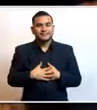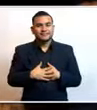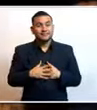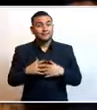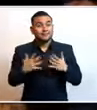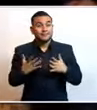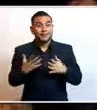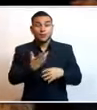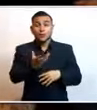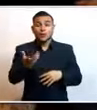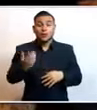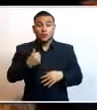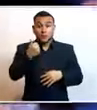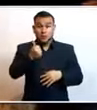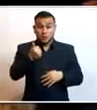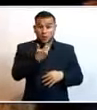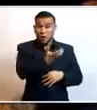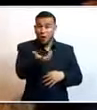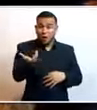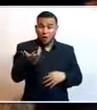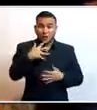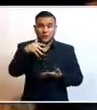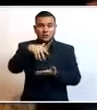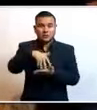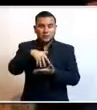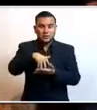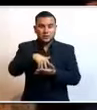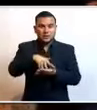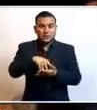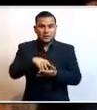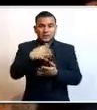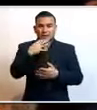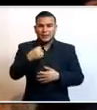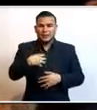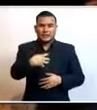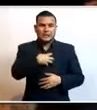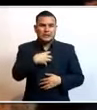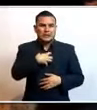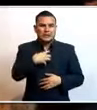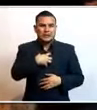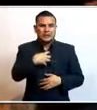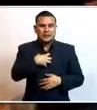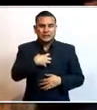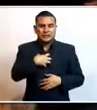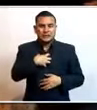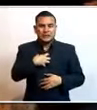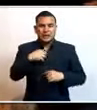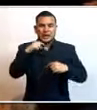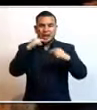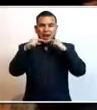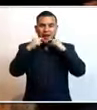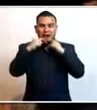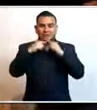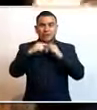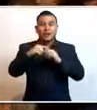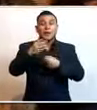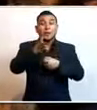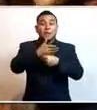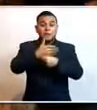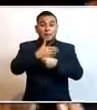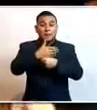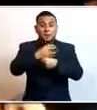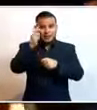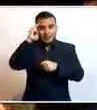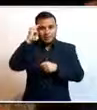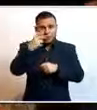Porque los buenos somos la mayoría. Y por eso es que aunque se enojan las cúpulas, aunque les molesta las cúpulas, aunque les molesta las élites, nos tiran